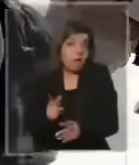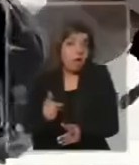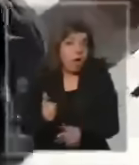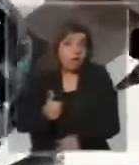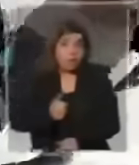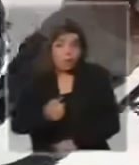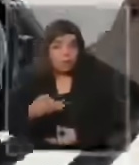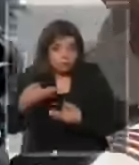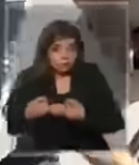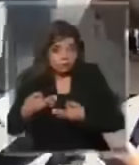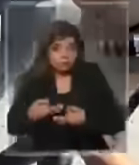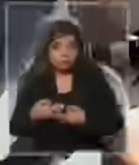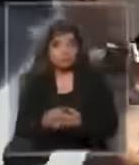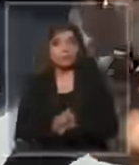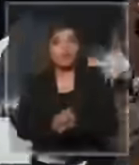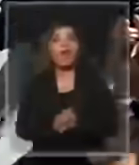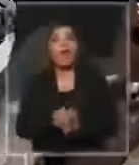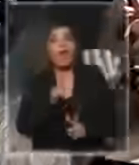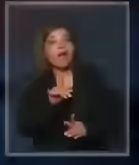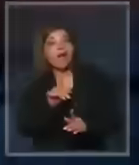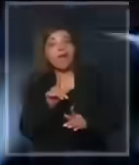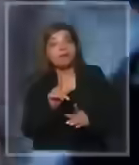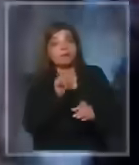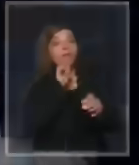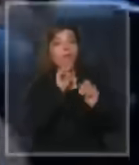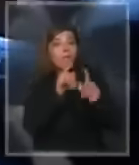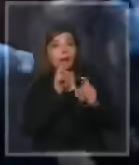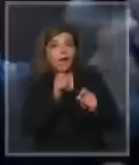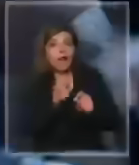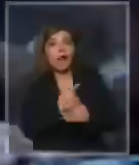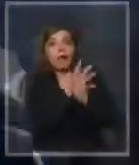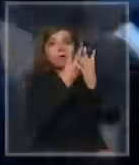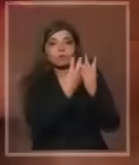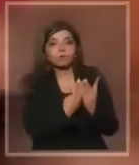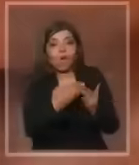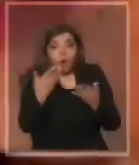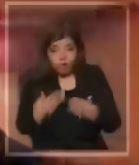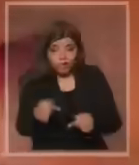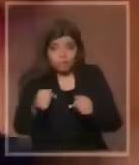La defensa anunció que apelará a la prisión preventiva que desde este martes pesa sobre la